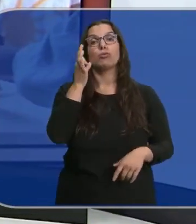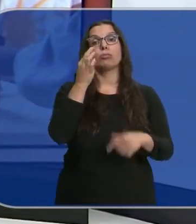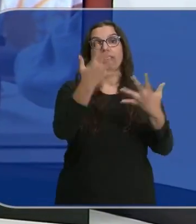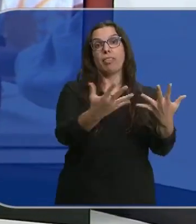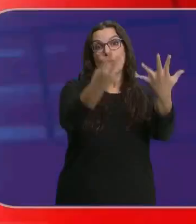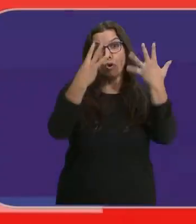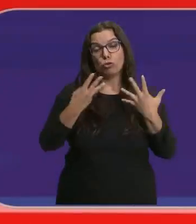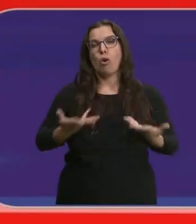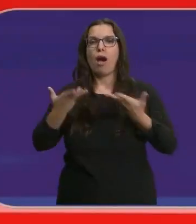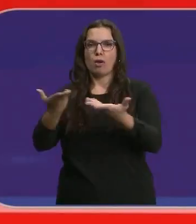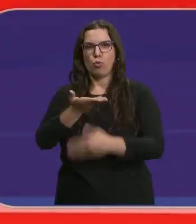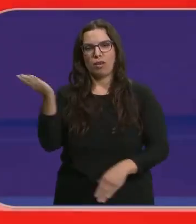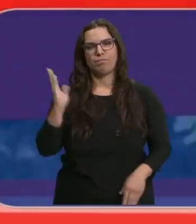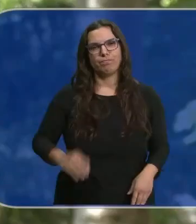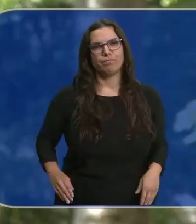casa.